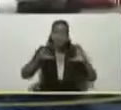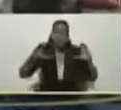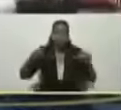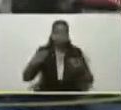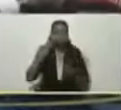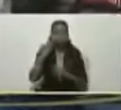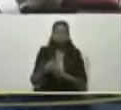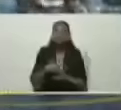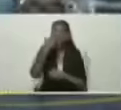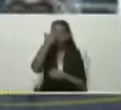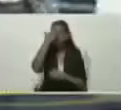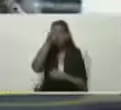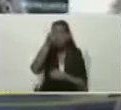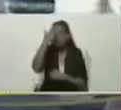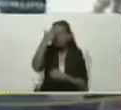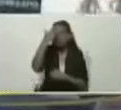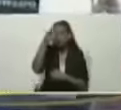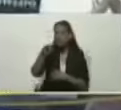Sé